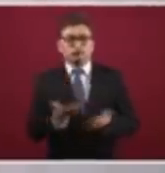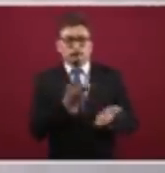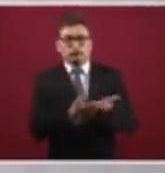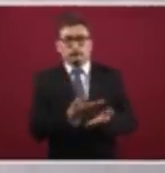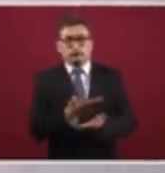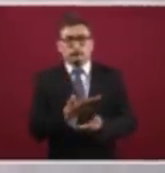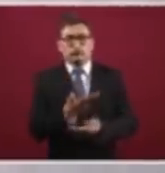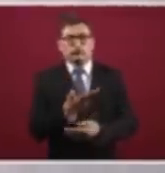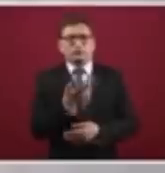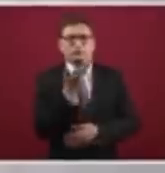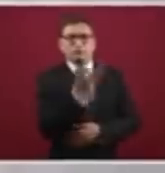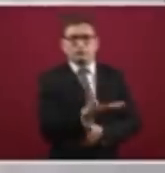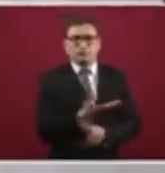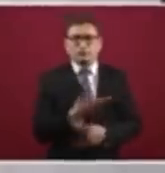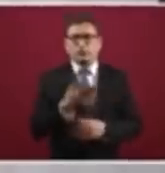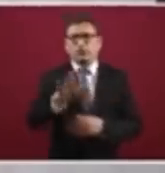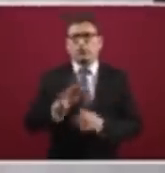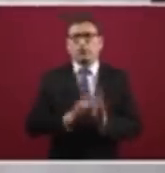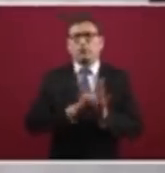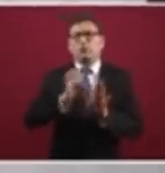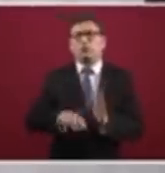ahora por ejemplo